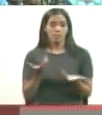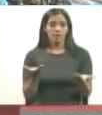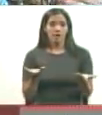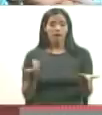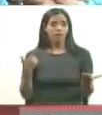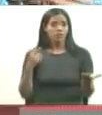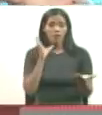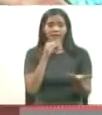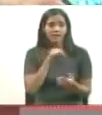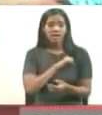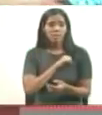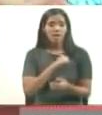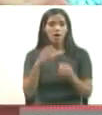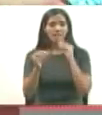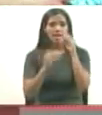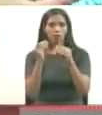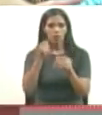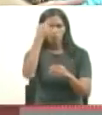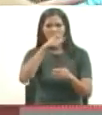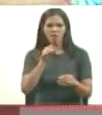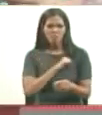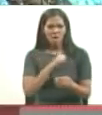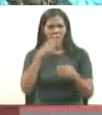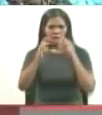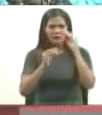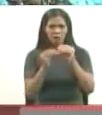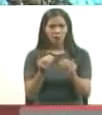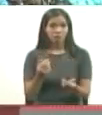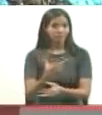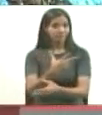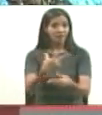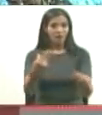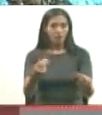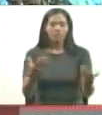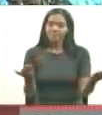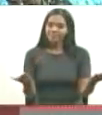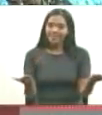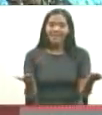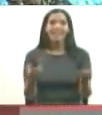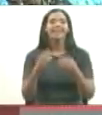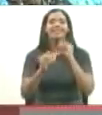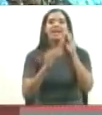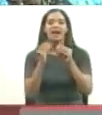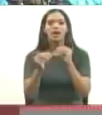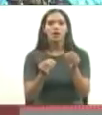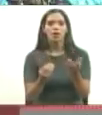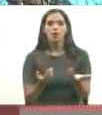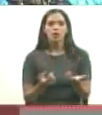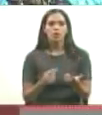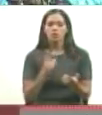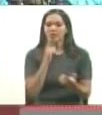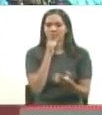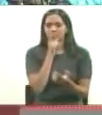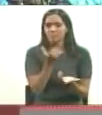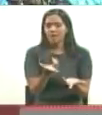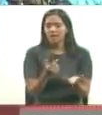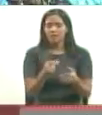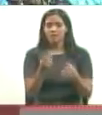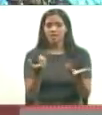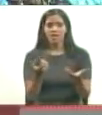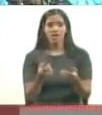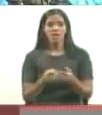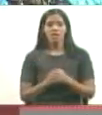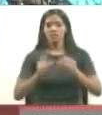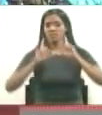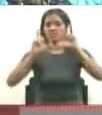No hay que tenerle miedo al diálogo. ¿El pueblo le tiene miedo al diálogo? ¿Vale? Es que el diálogo no significa ni capitulación, el